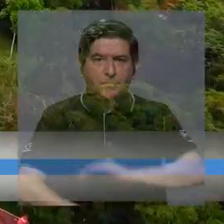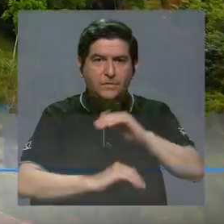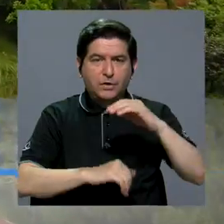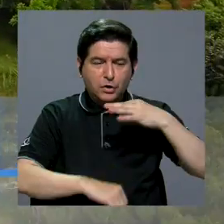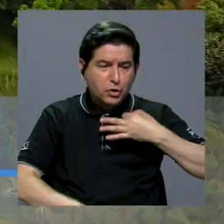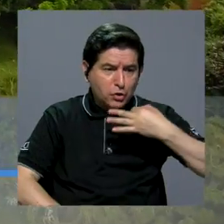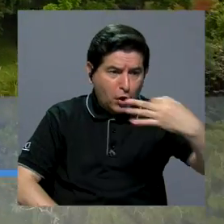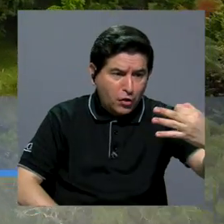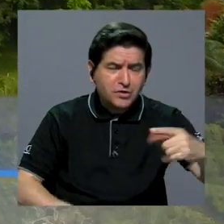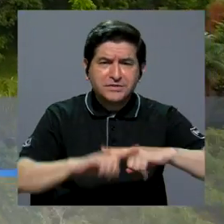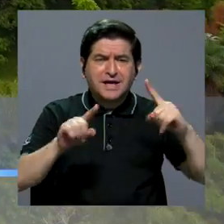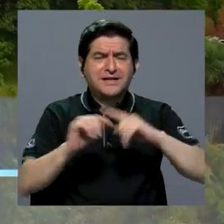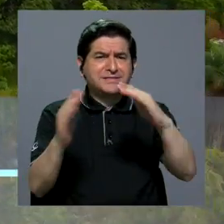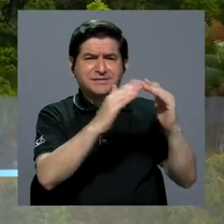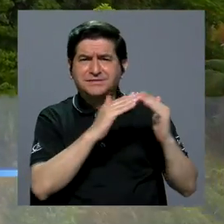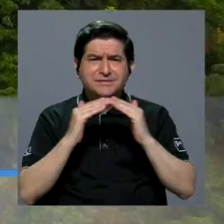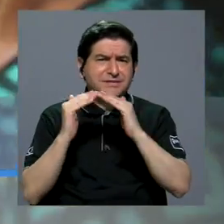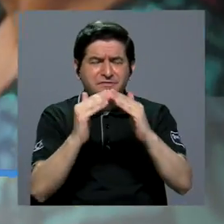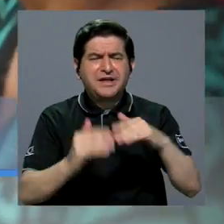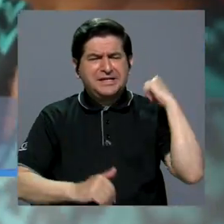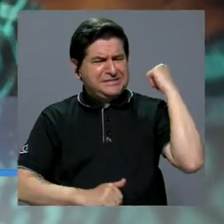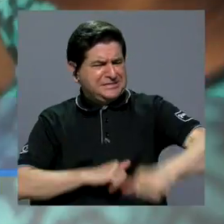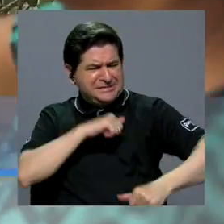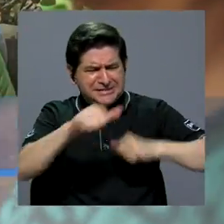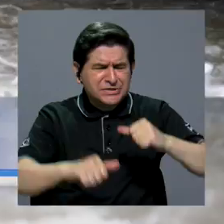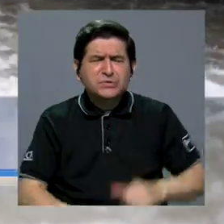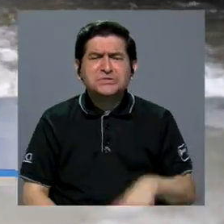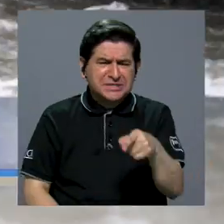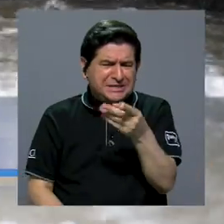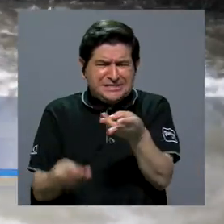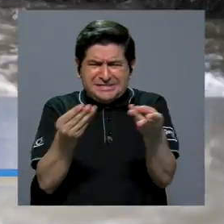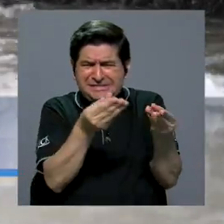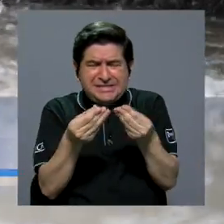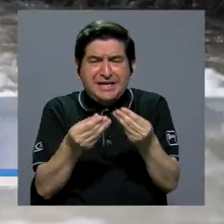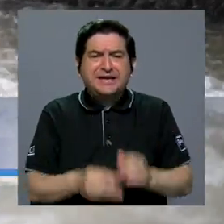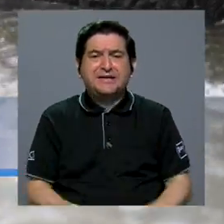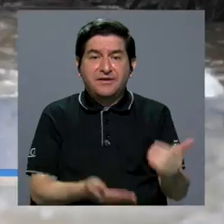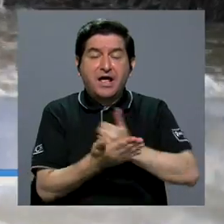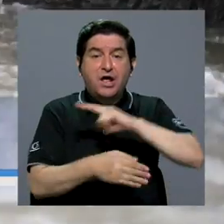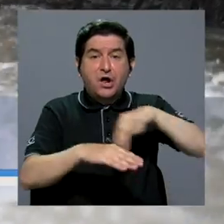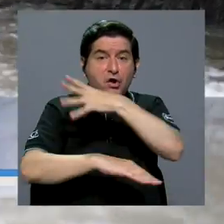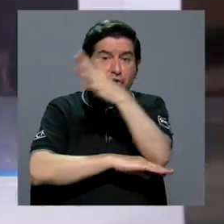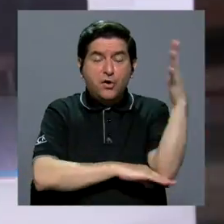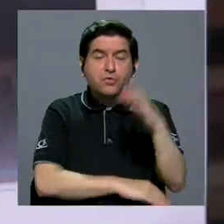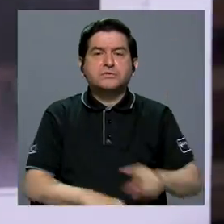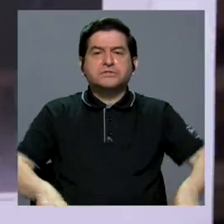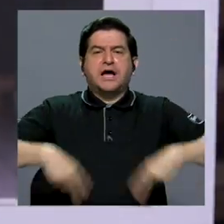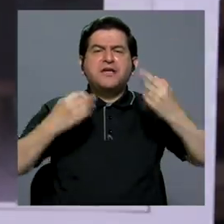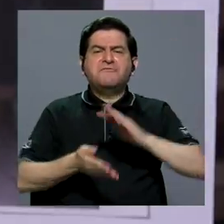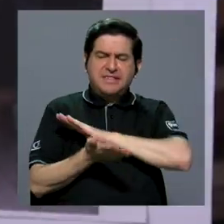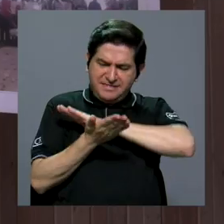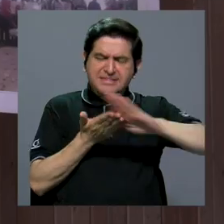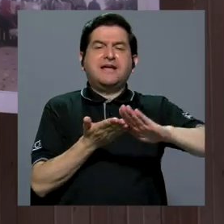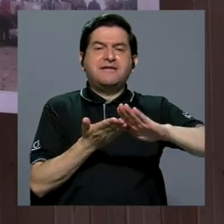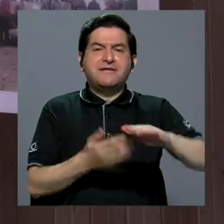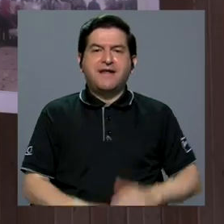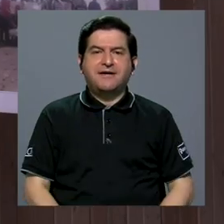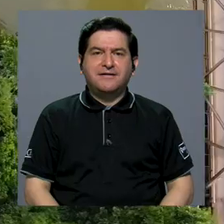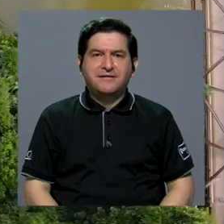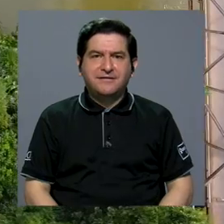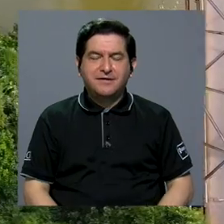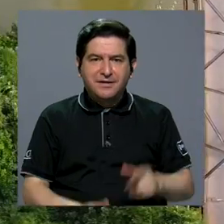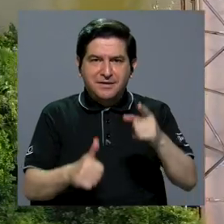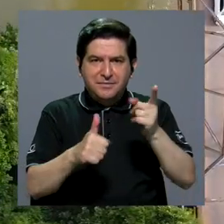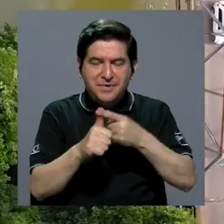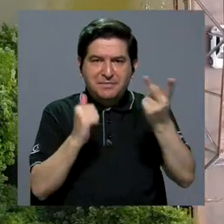Todos los días, diversas comunidades luchan por sus tierras, sus recursos naturales y una vida digna. Con el